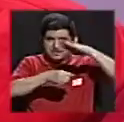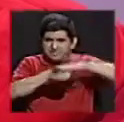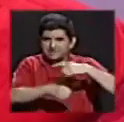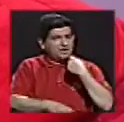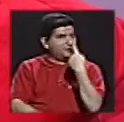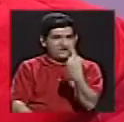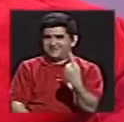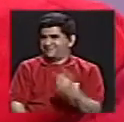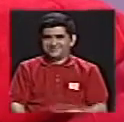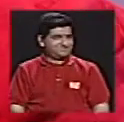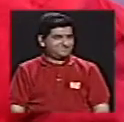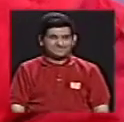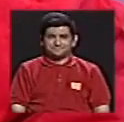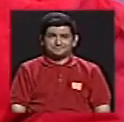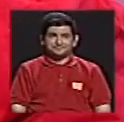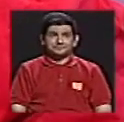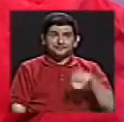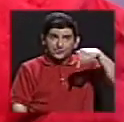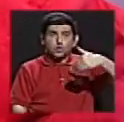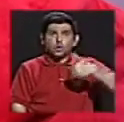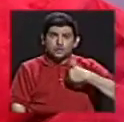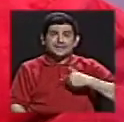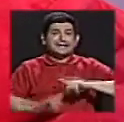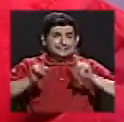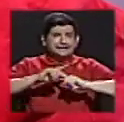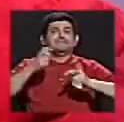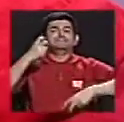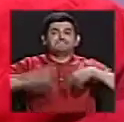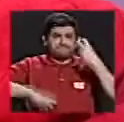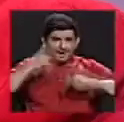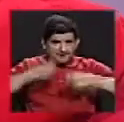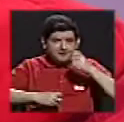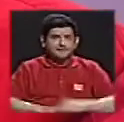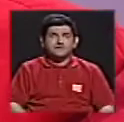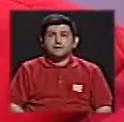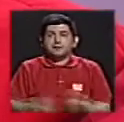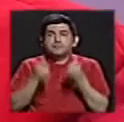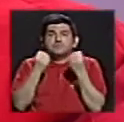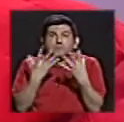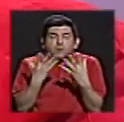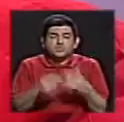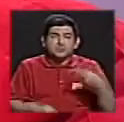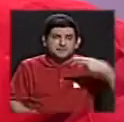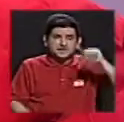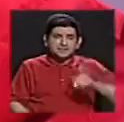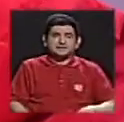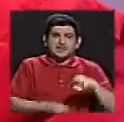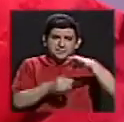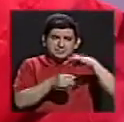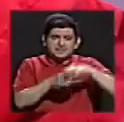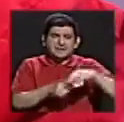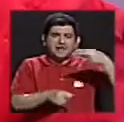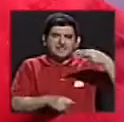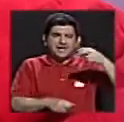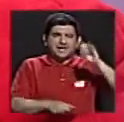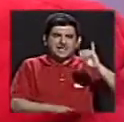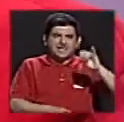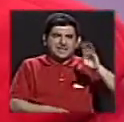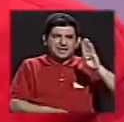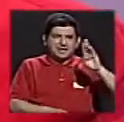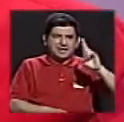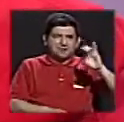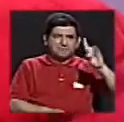dicen. Entonces, hoy con hoy tenemos una serie de problemas, ¿verdad? Porque tenemos cualquier cantidad de hectáreas sembradas de híbridos, donde ha tenido casi